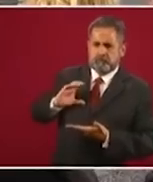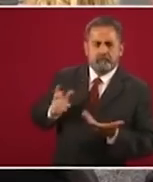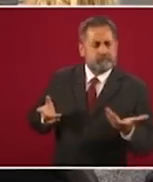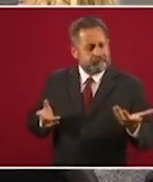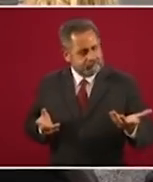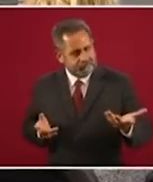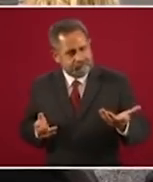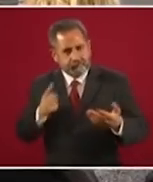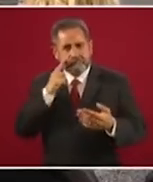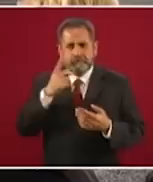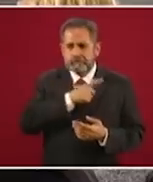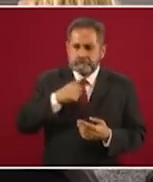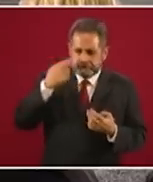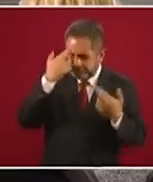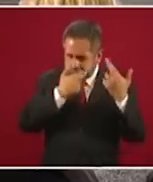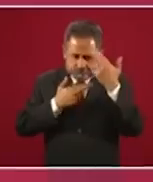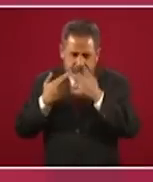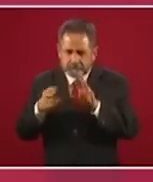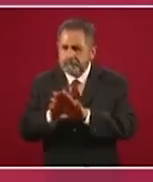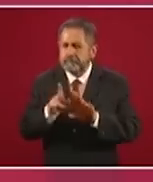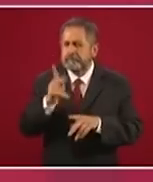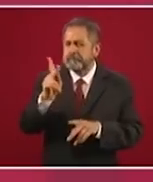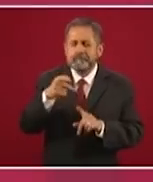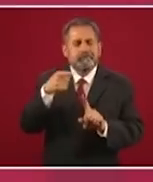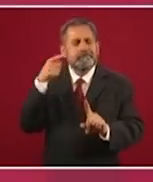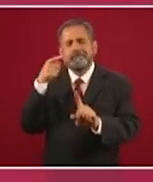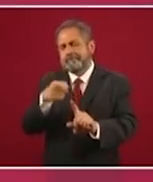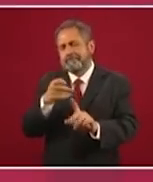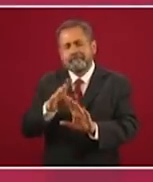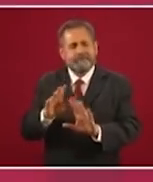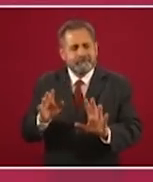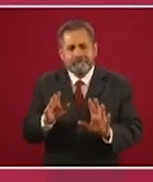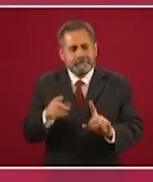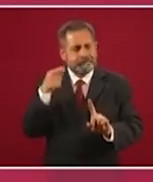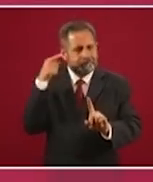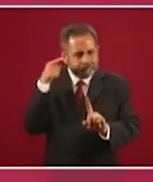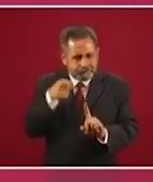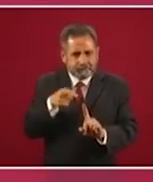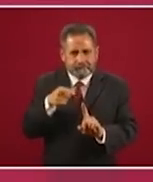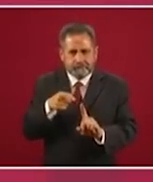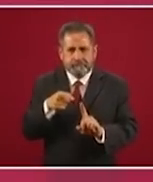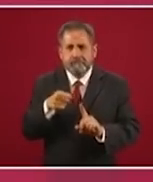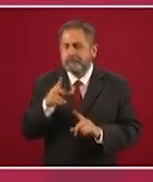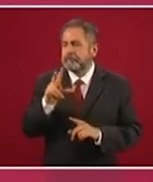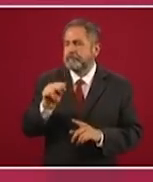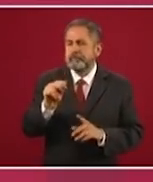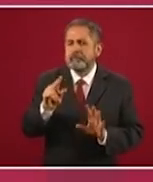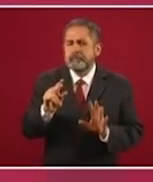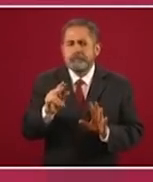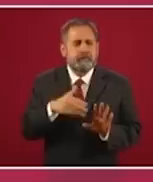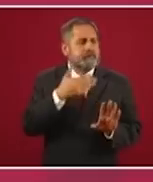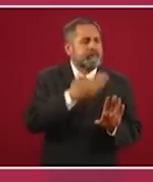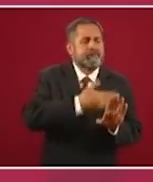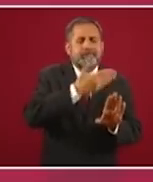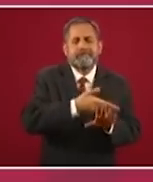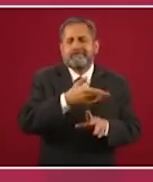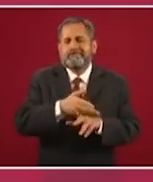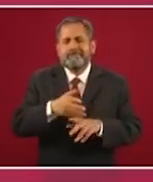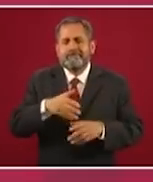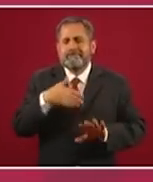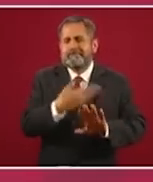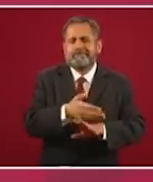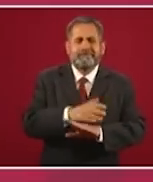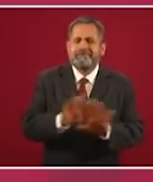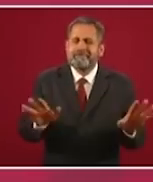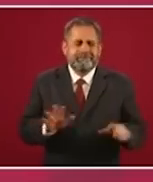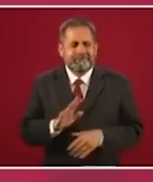tiene que revisar, pero el propósito es no afectar a